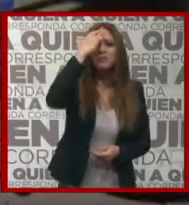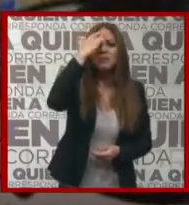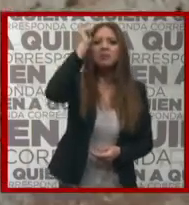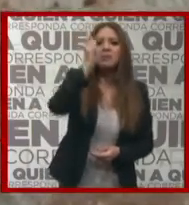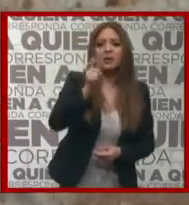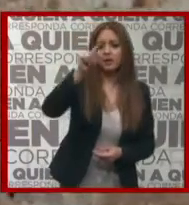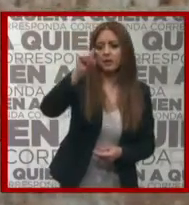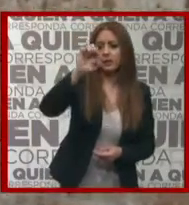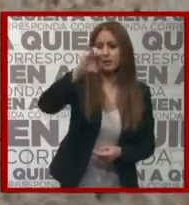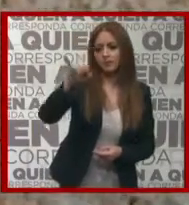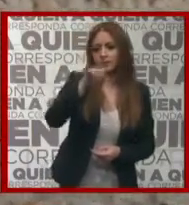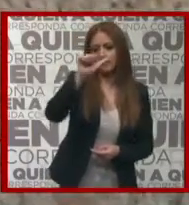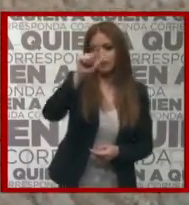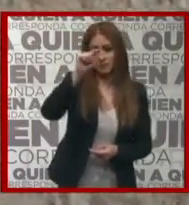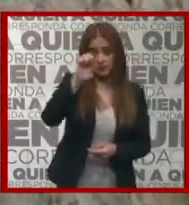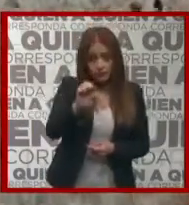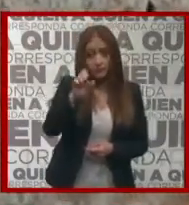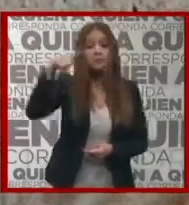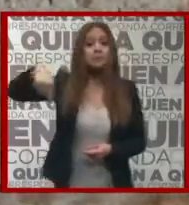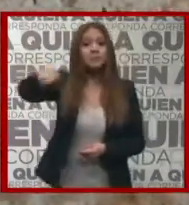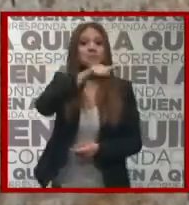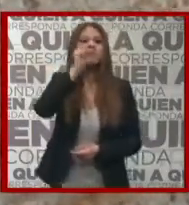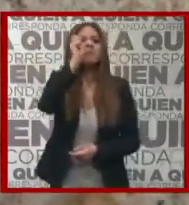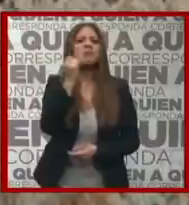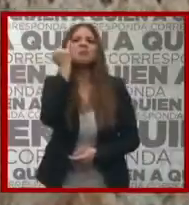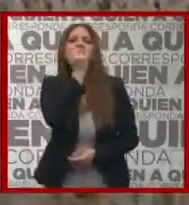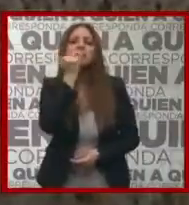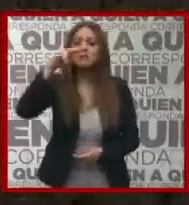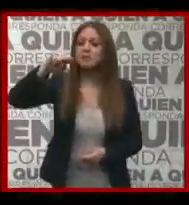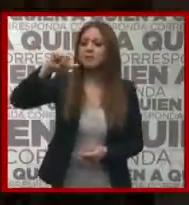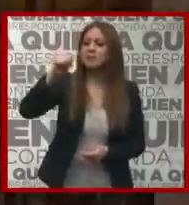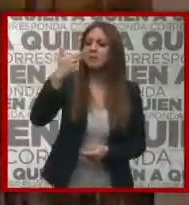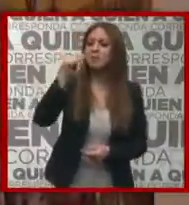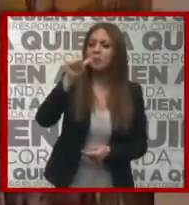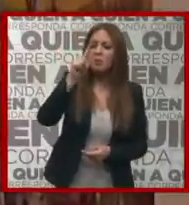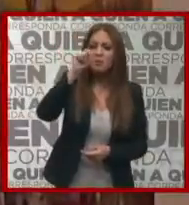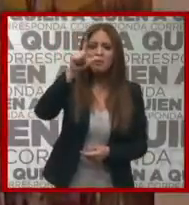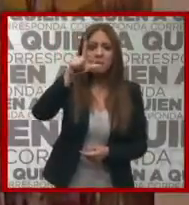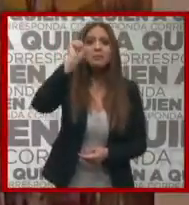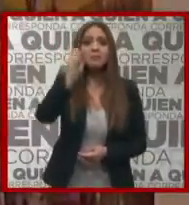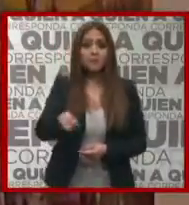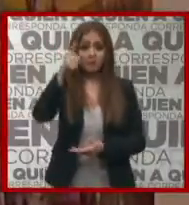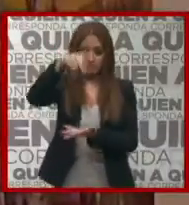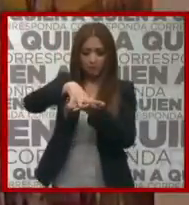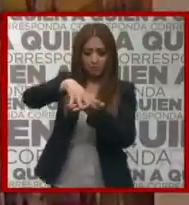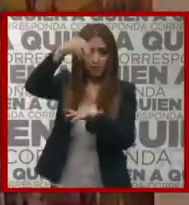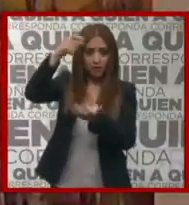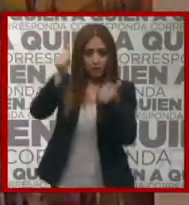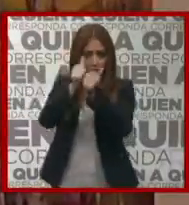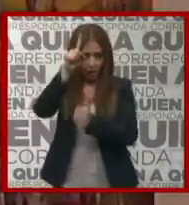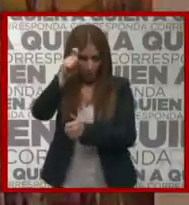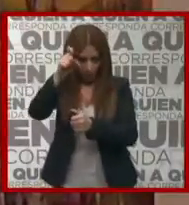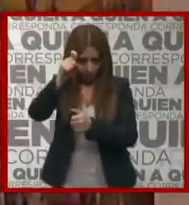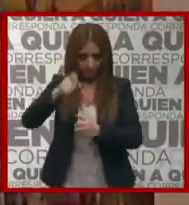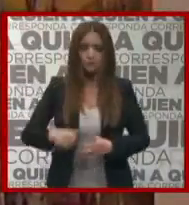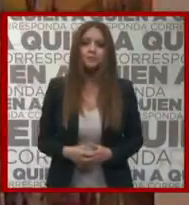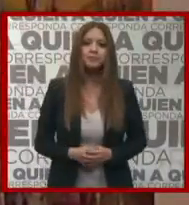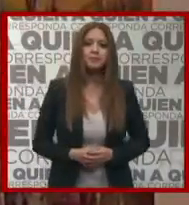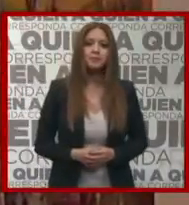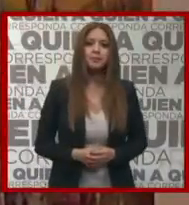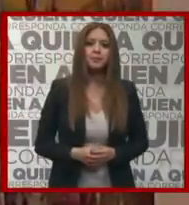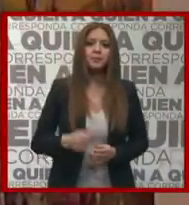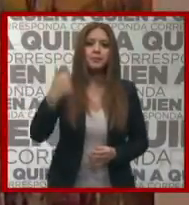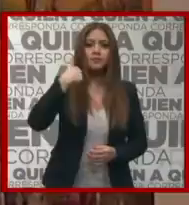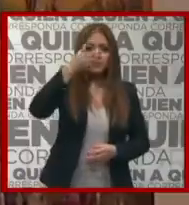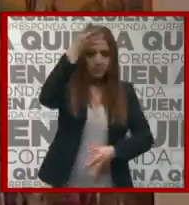tejate, la palabra de origen náhuatl que significa aguarinada. Yo lo aprendí a hacer por mi mamá.